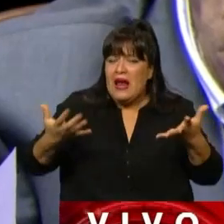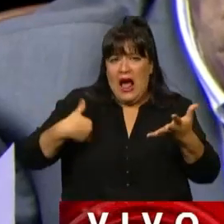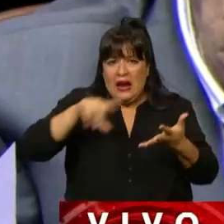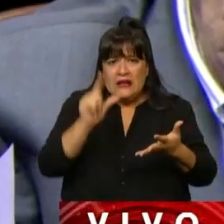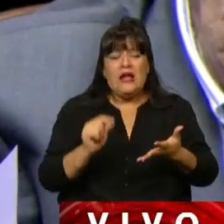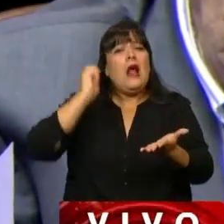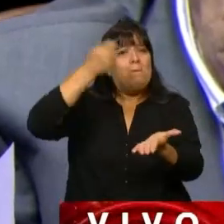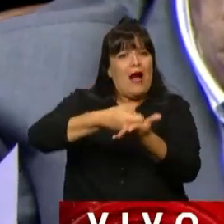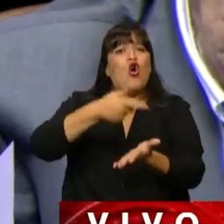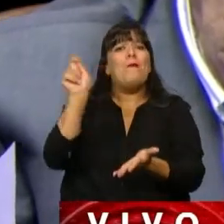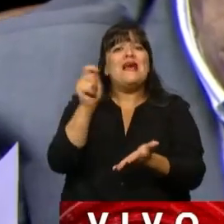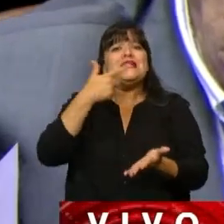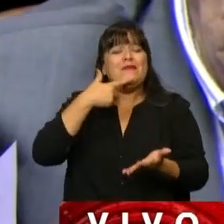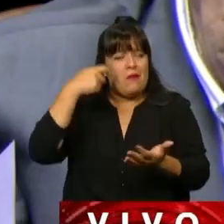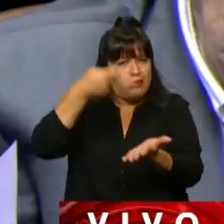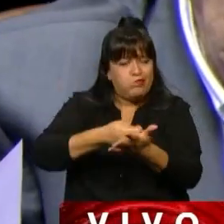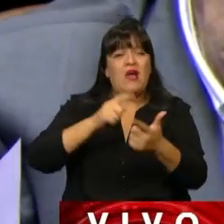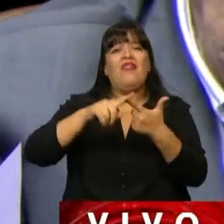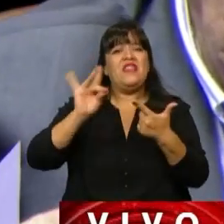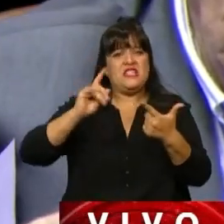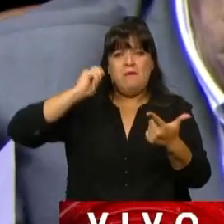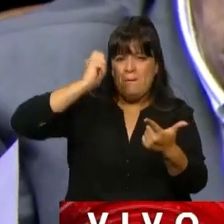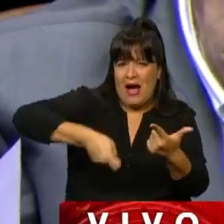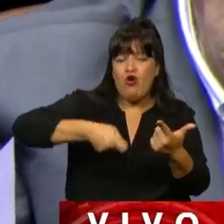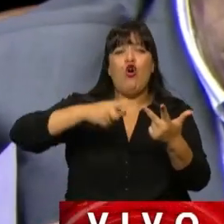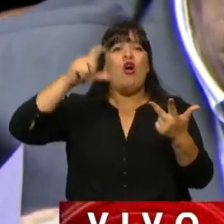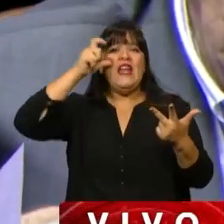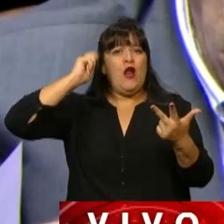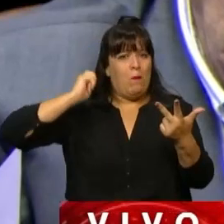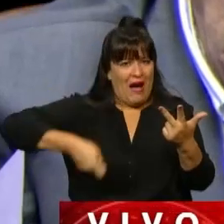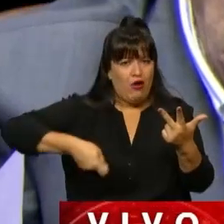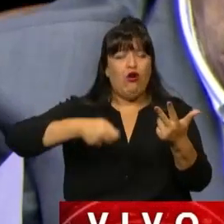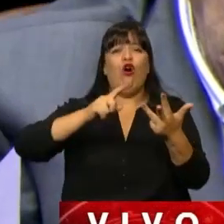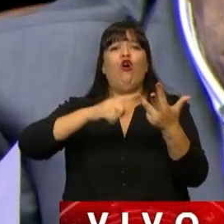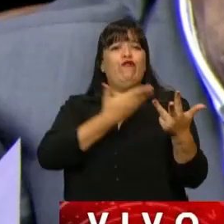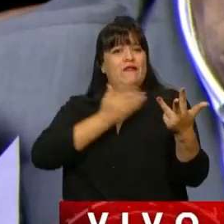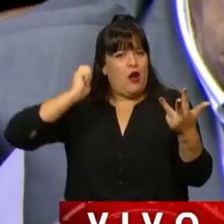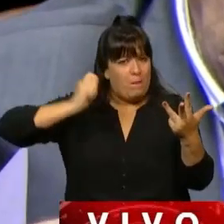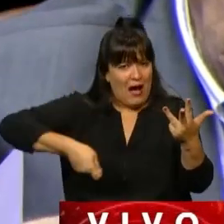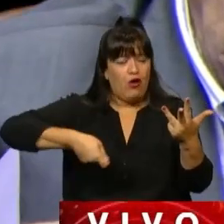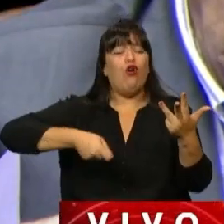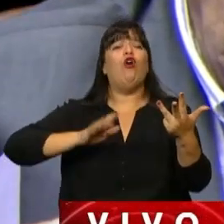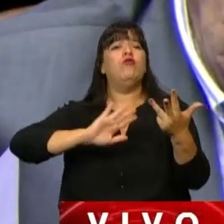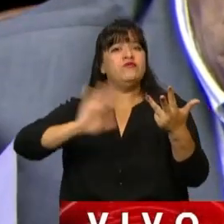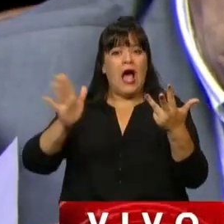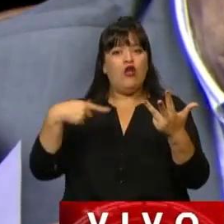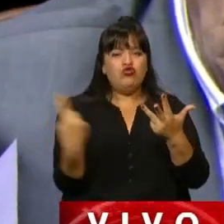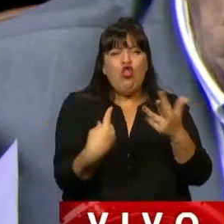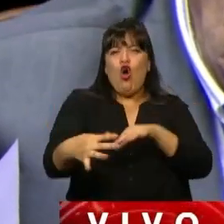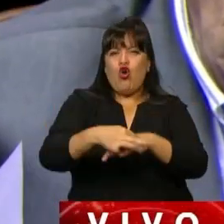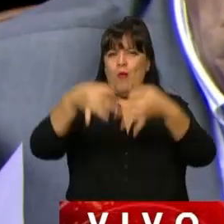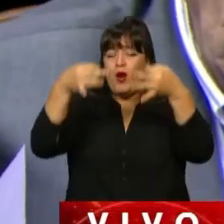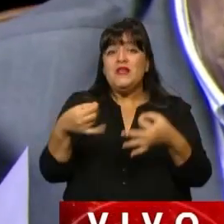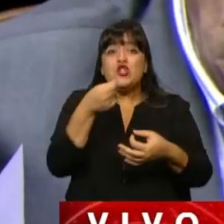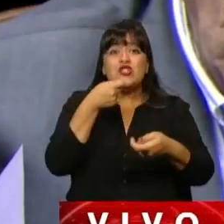en septiembre, pagó en diciembre, pagó en enero, pagó en febrero, con el compromiso que si